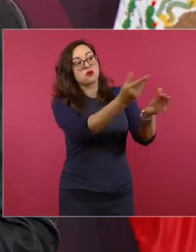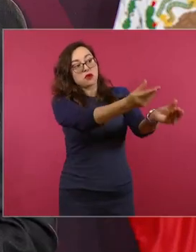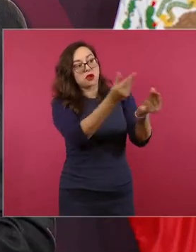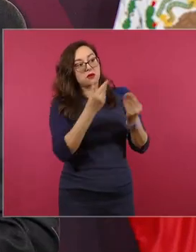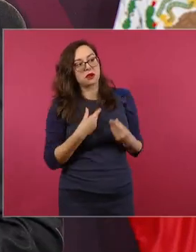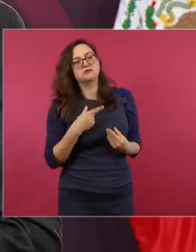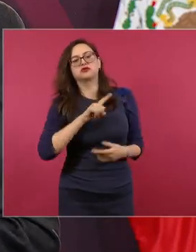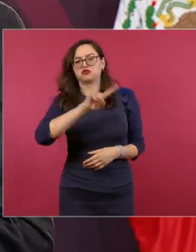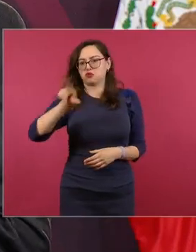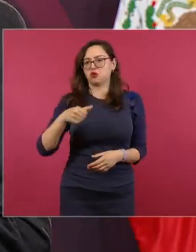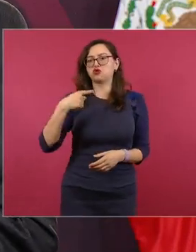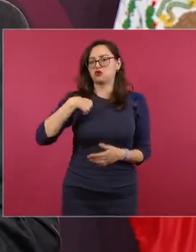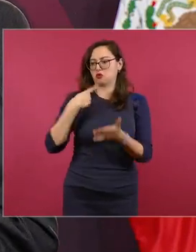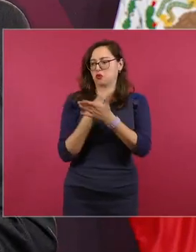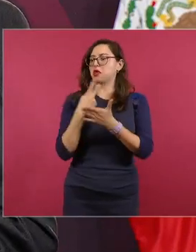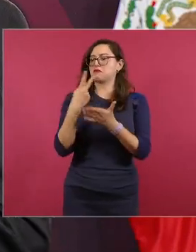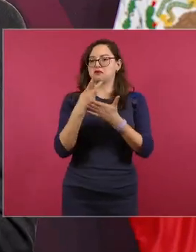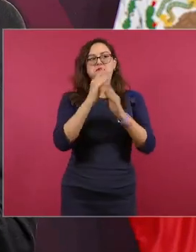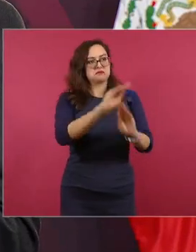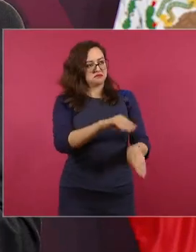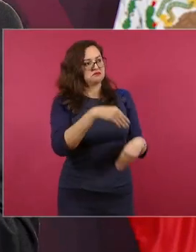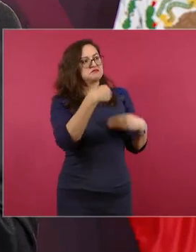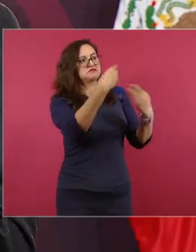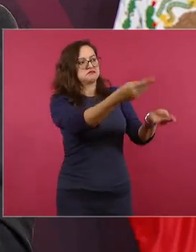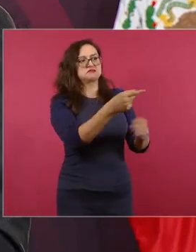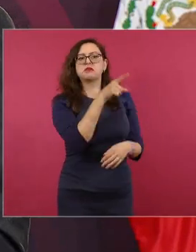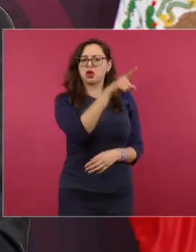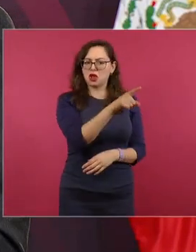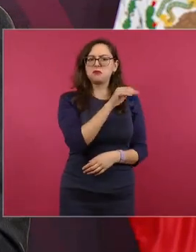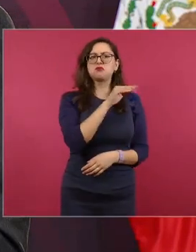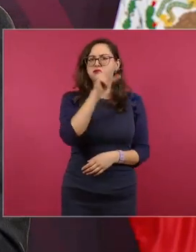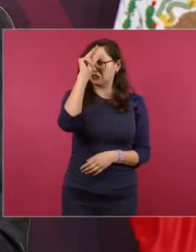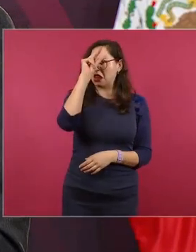de sabios cambiar de opinión